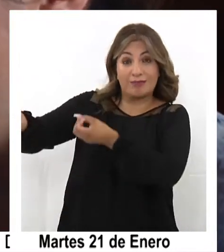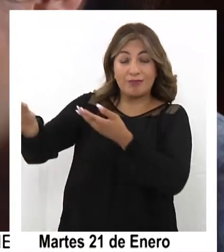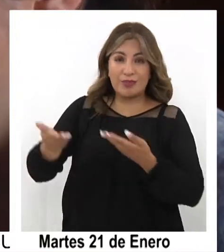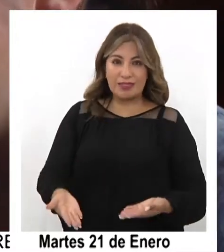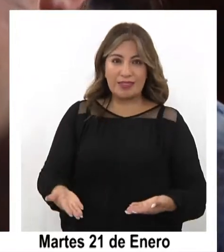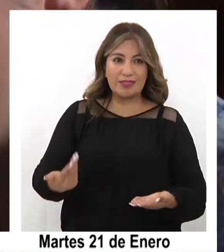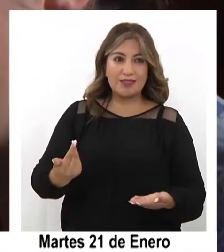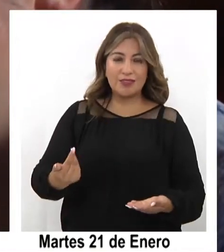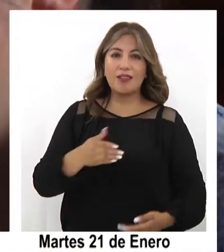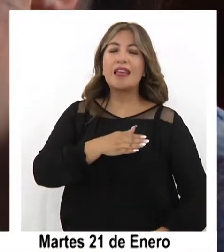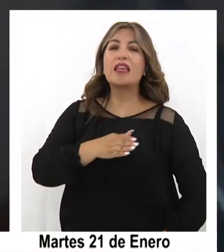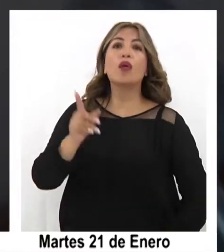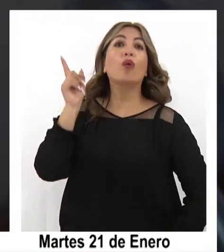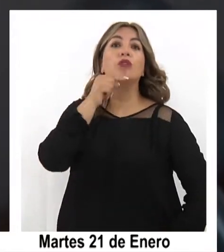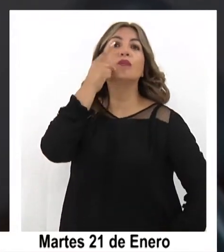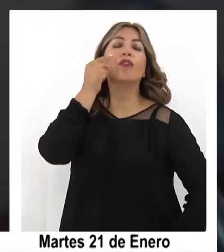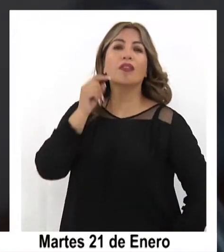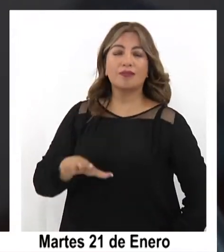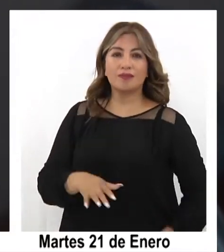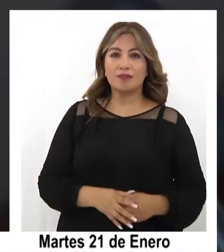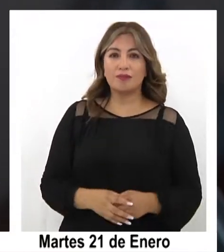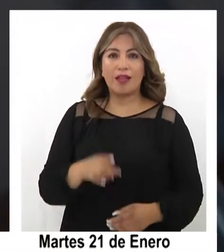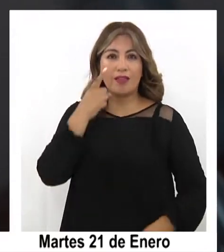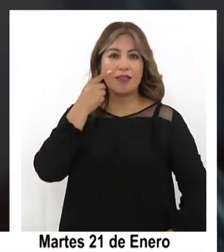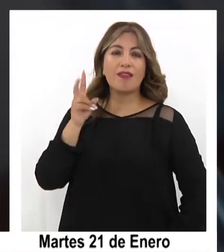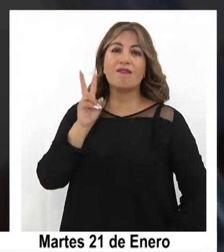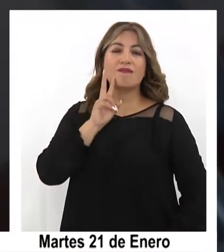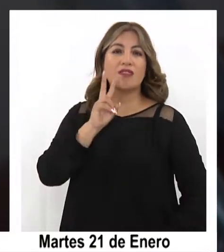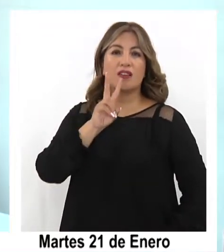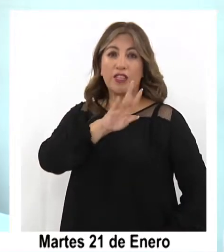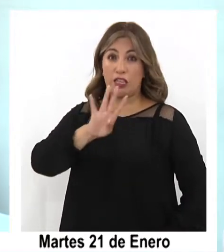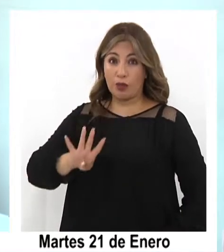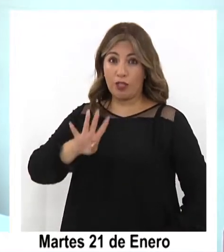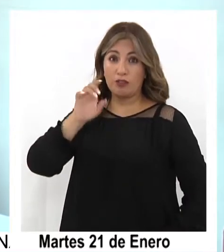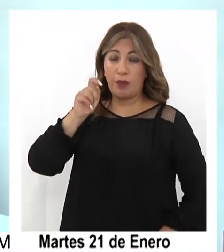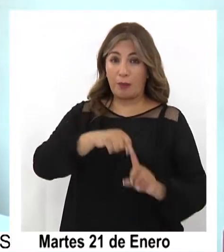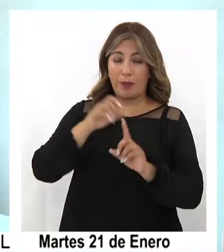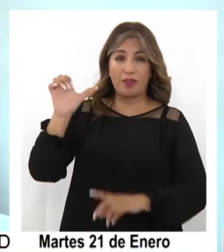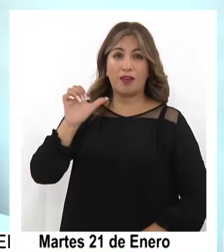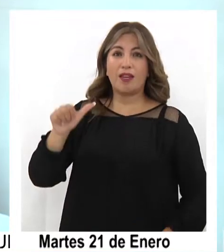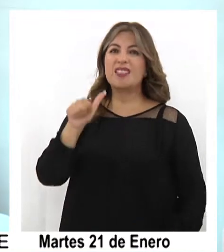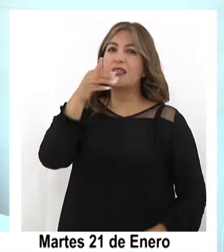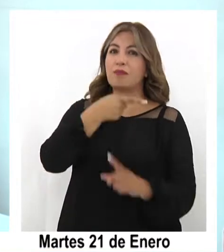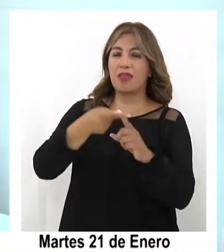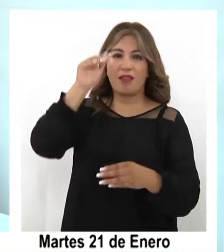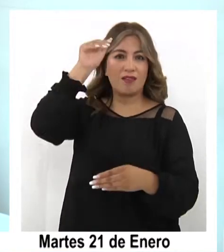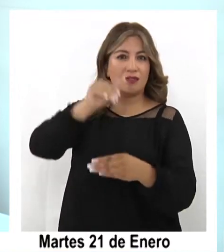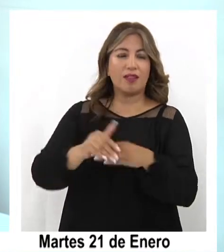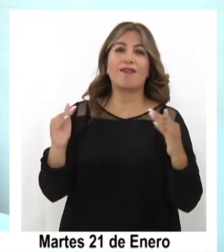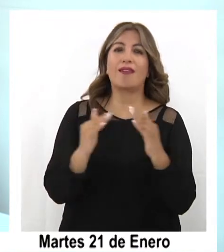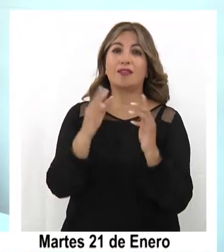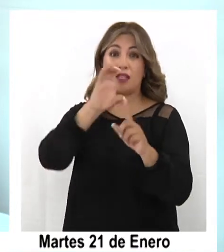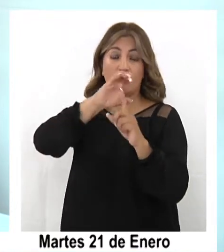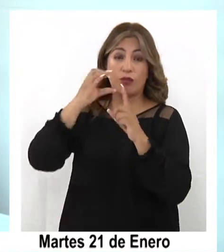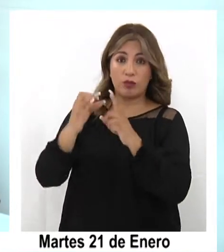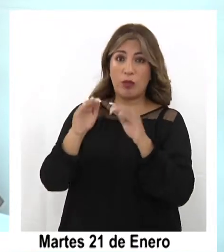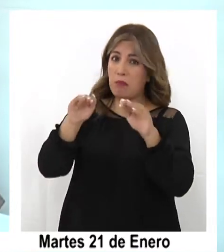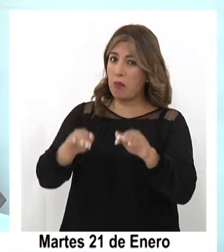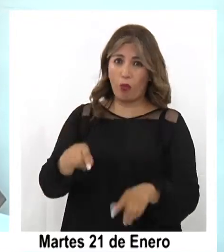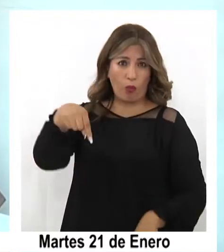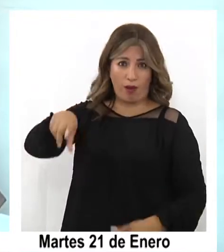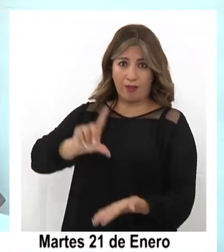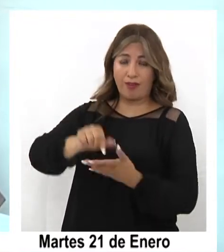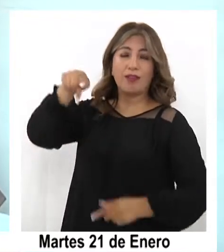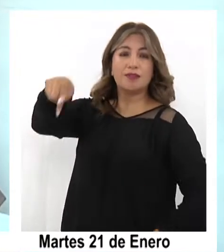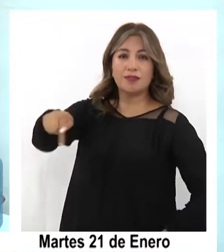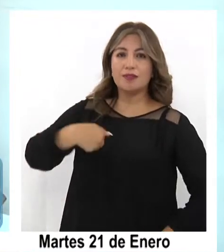La invitación es para asistir a la gala final. El viernes 24 de enero a las 18.30 horas en la Casa